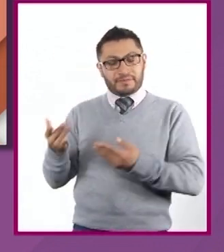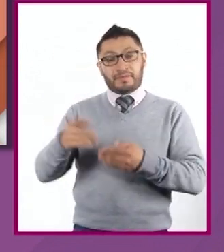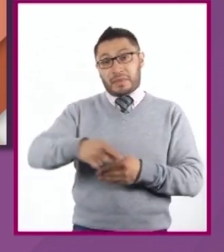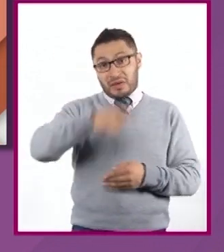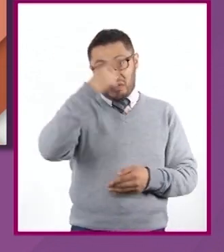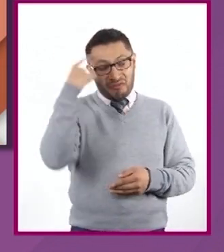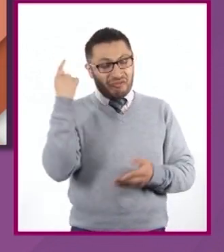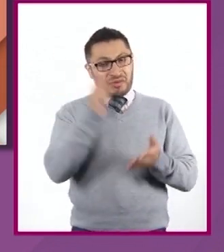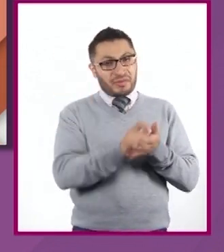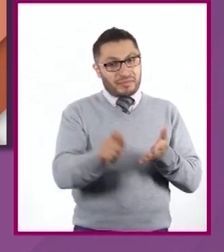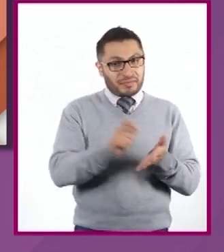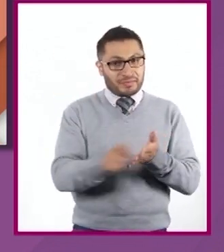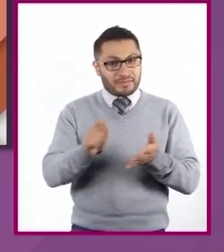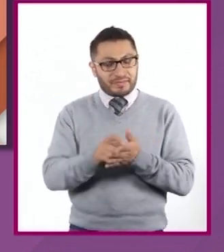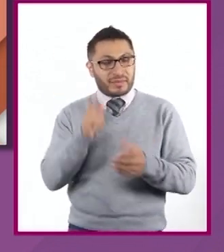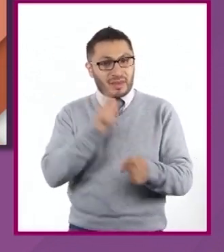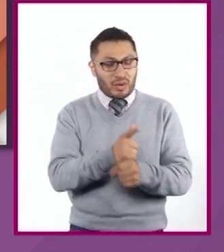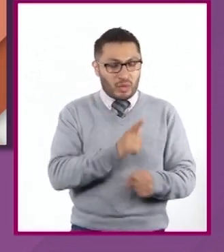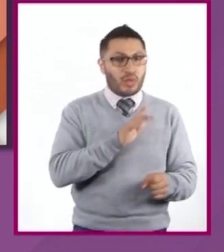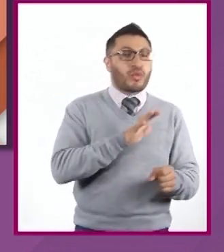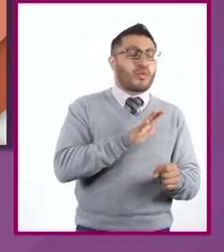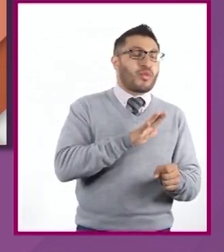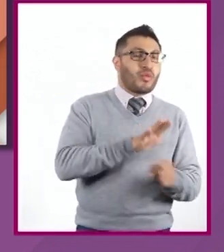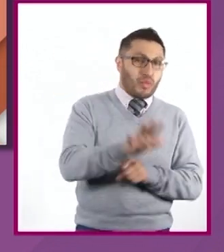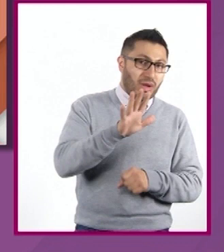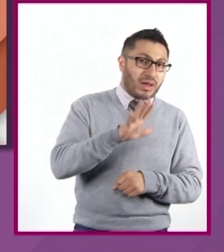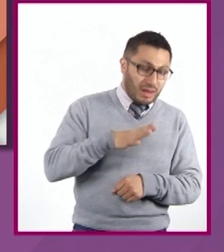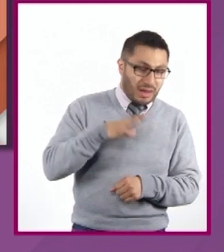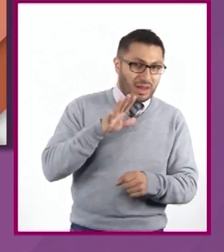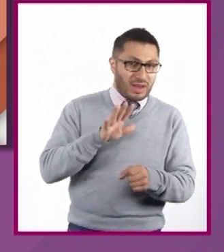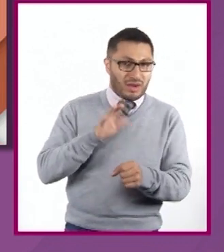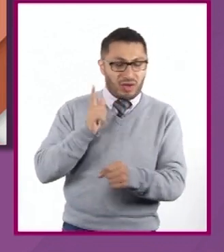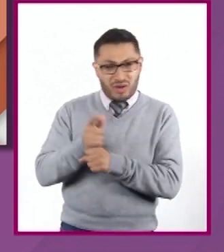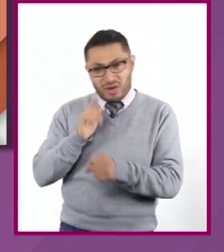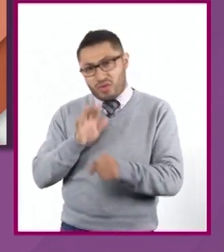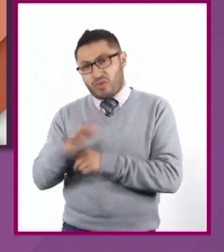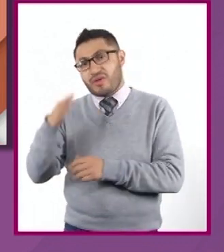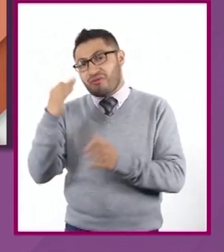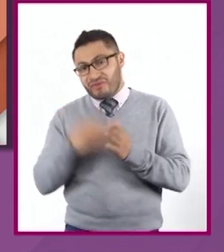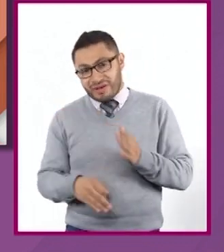faltante. Es decir, el primer cuadro del organizador nos ayuda a